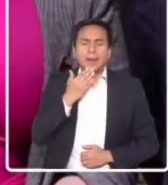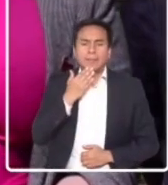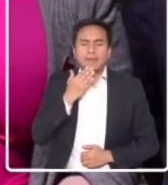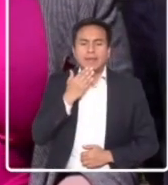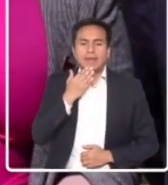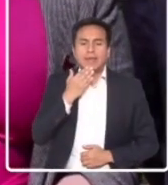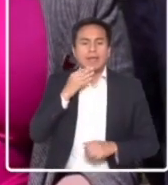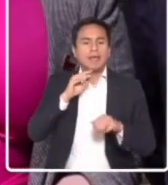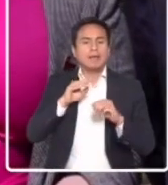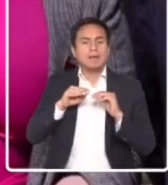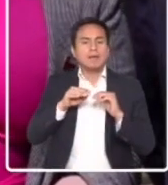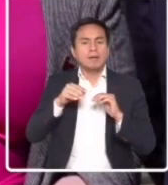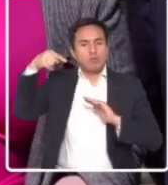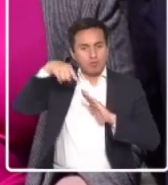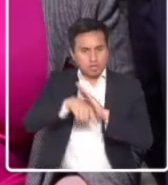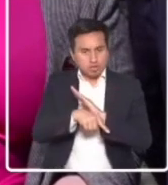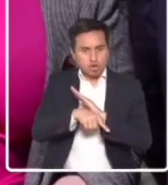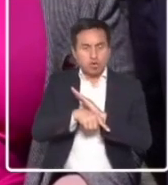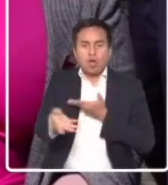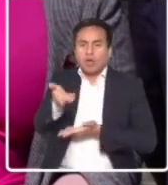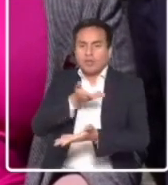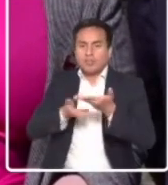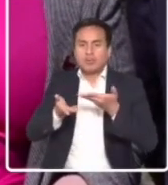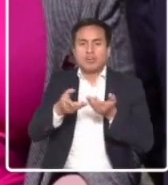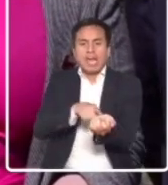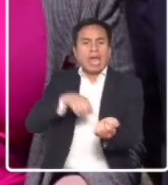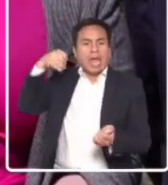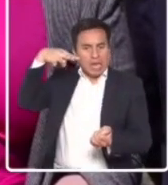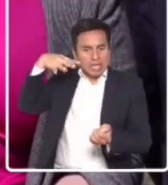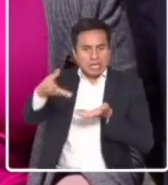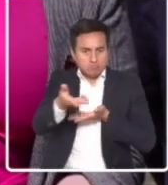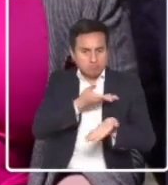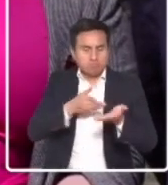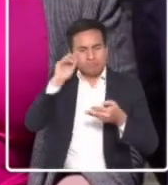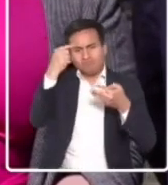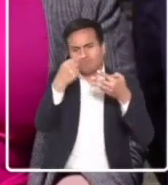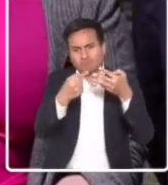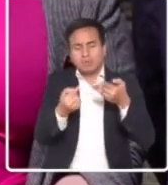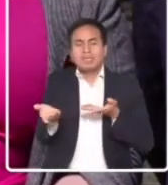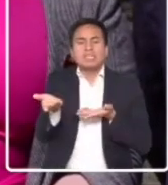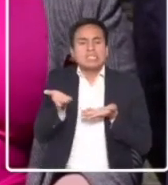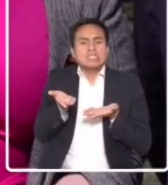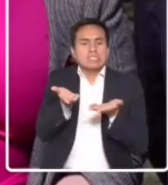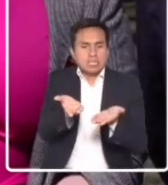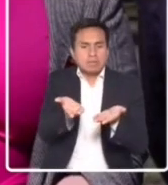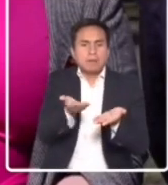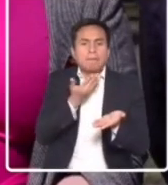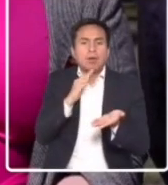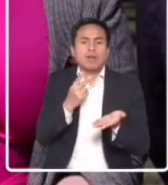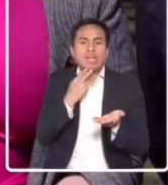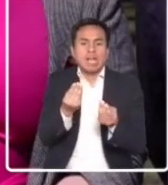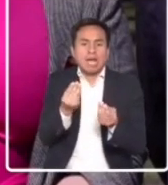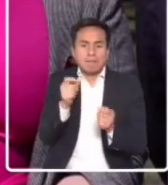en la mantención, profundización de la colaboración energética y otras iniciativas que puedan servir de mejora en la